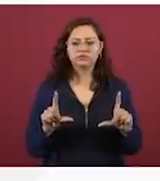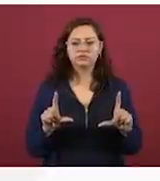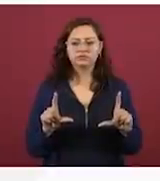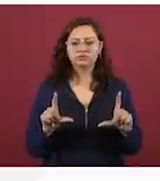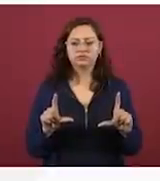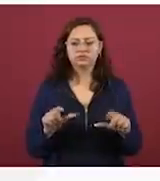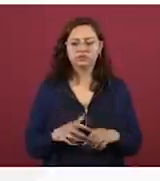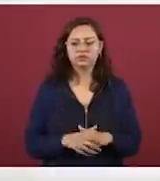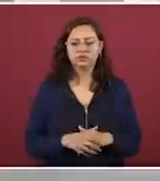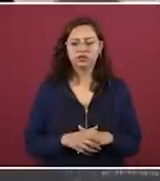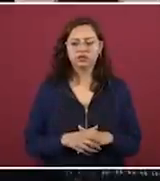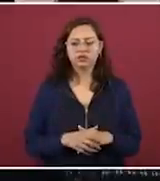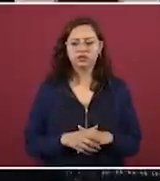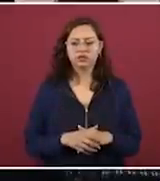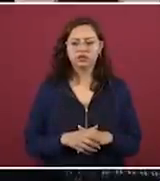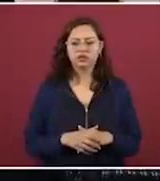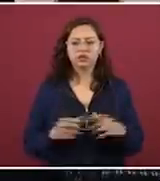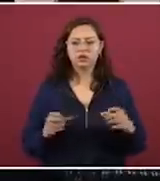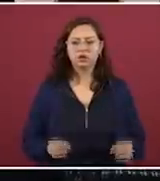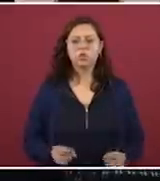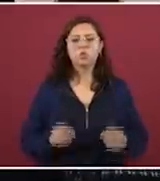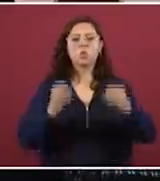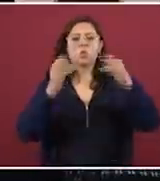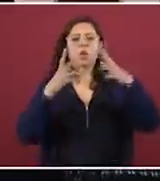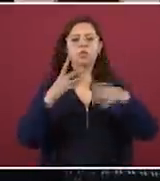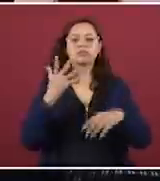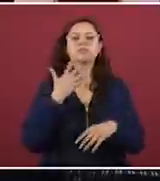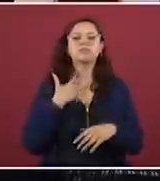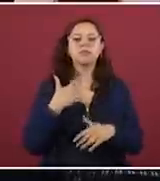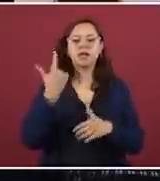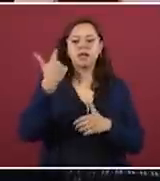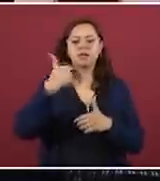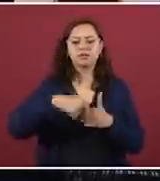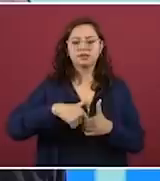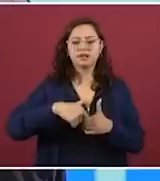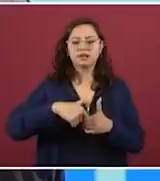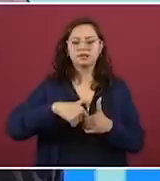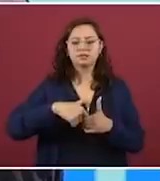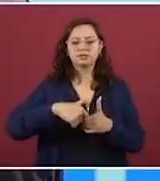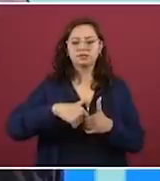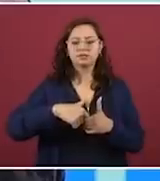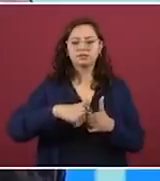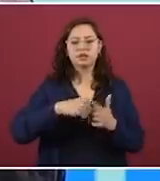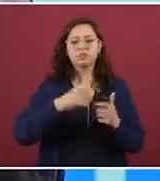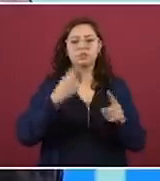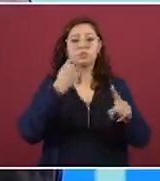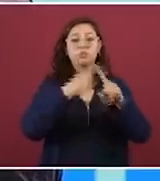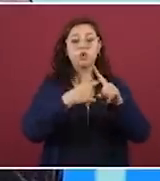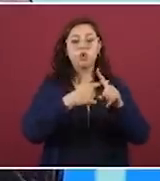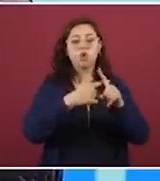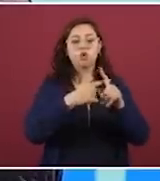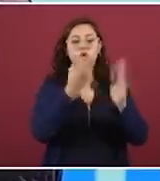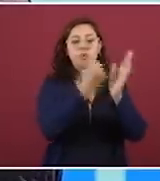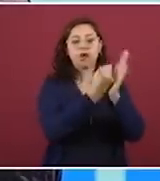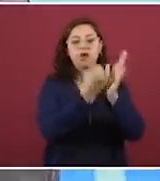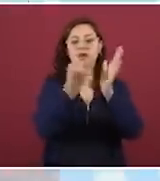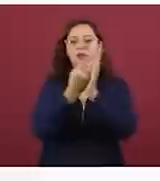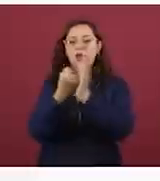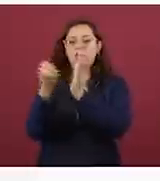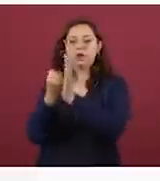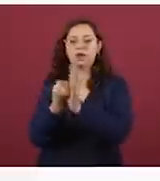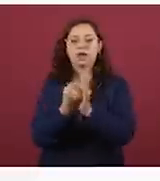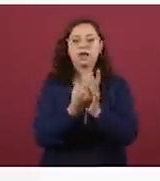Aquí tenemos el número de gasolineras por cada una de las marcas. La que tiene más